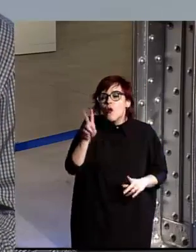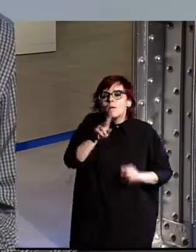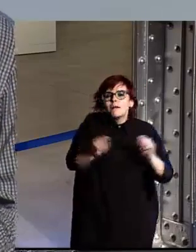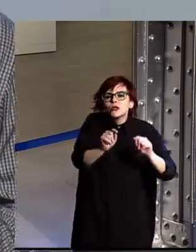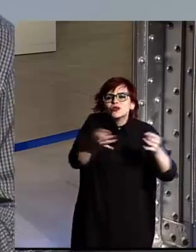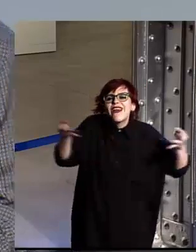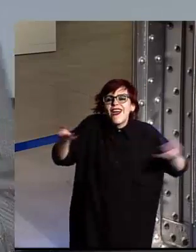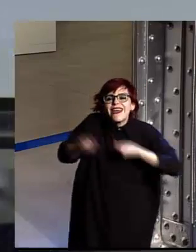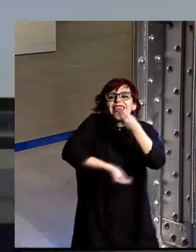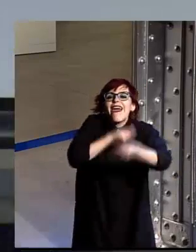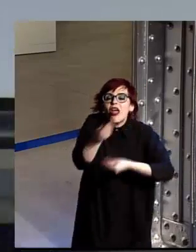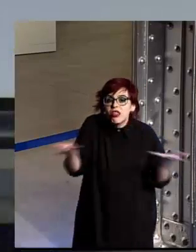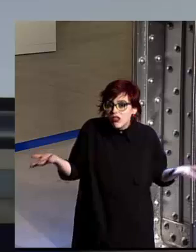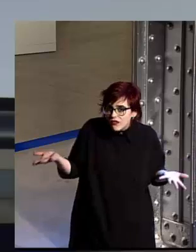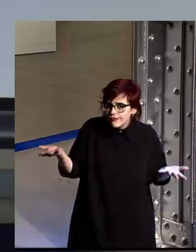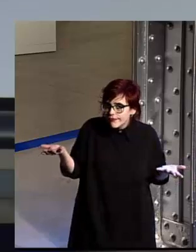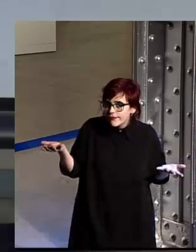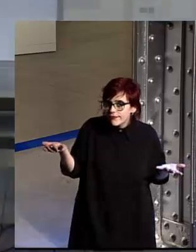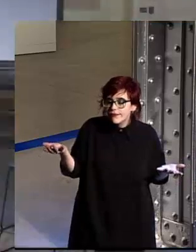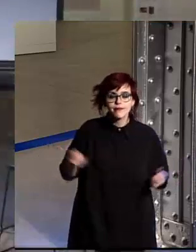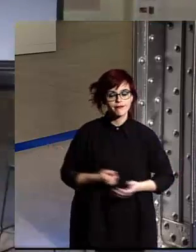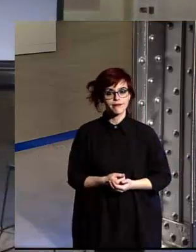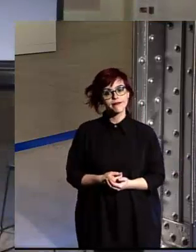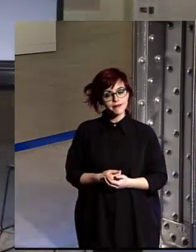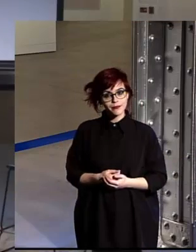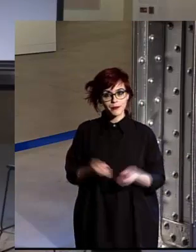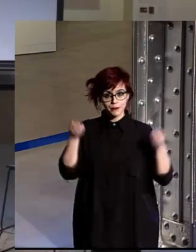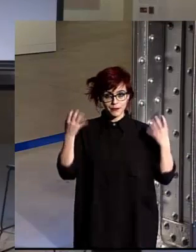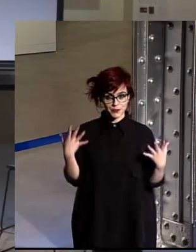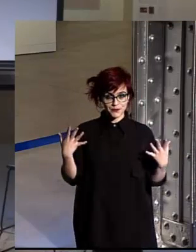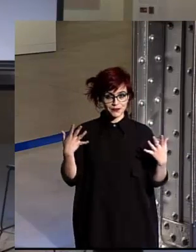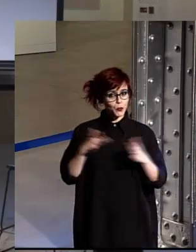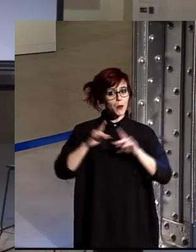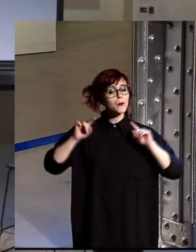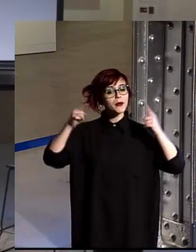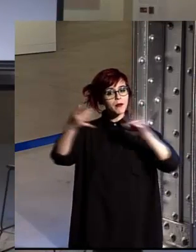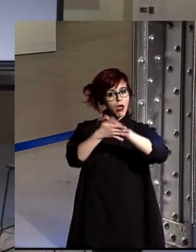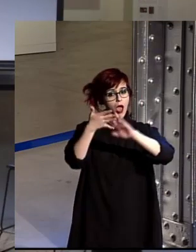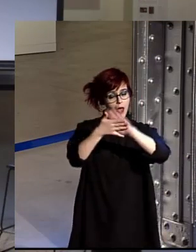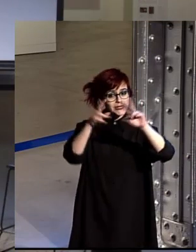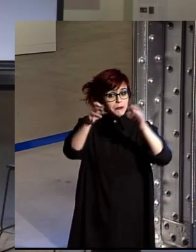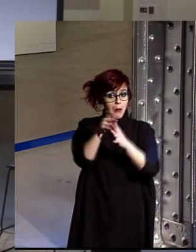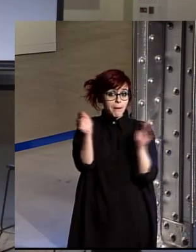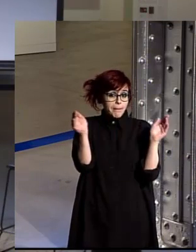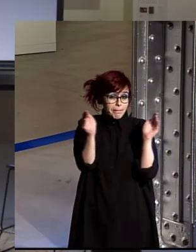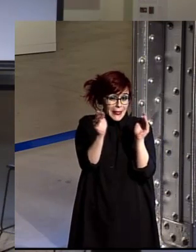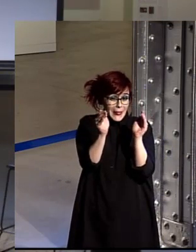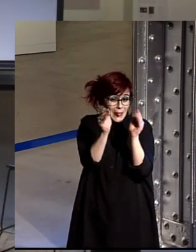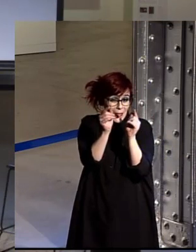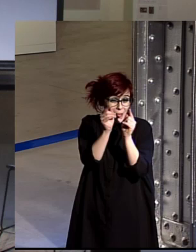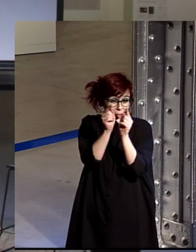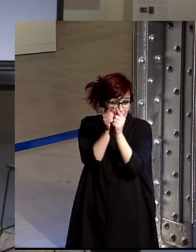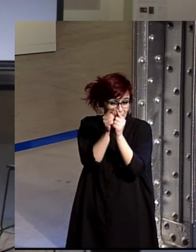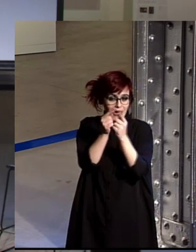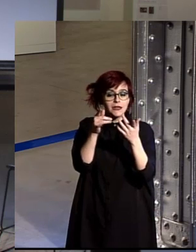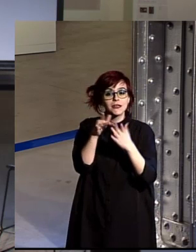un virus. Vamos a ver qué hacen los virus. Bueno, en primer lugar conviene recordar que son pequeños, son muy pequeñitos.